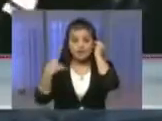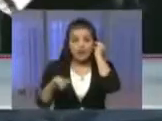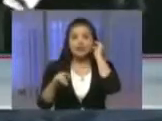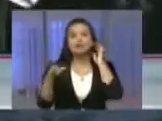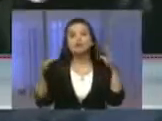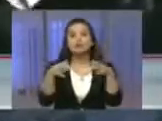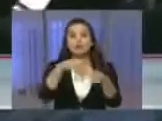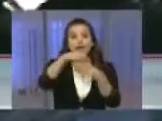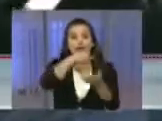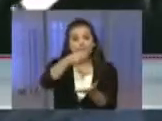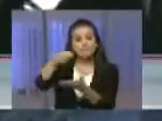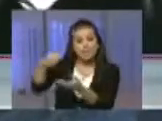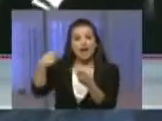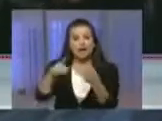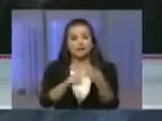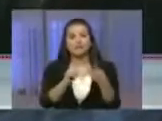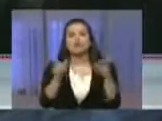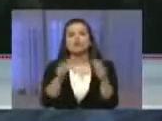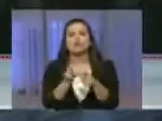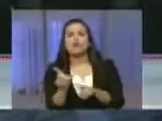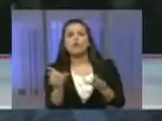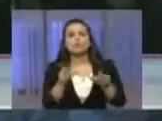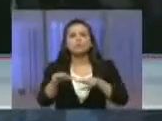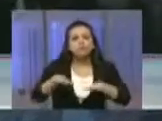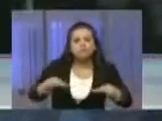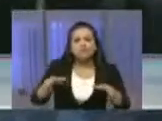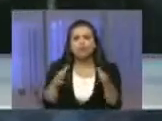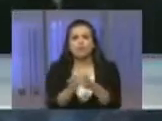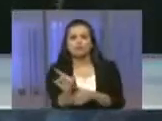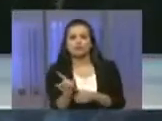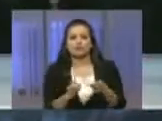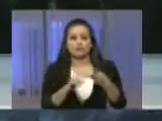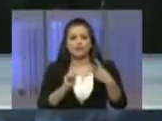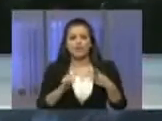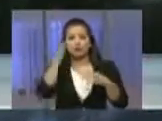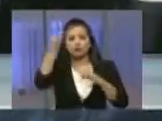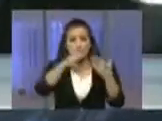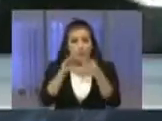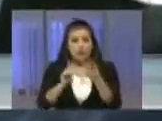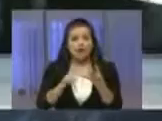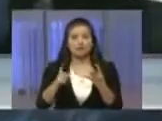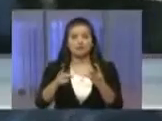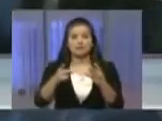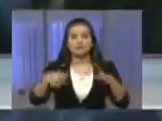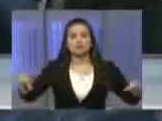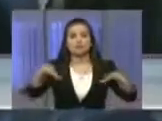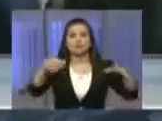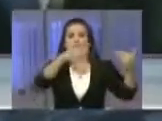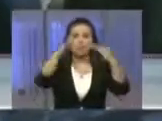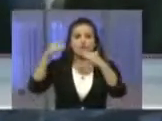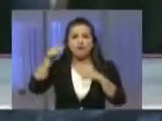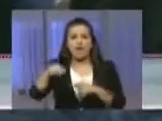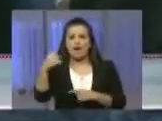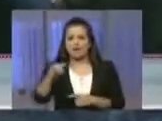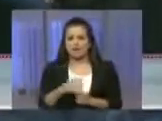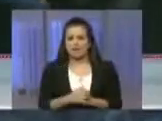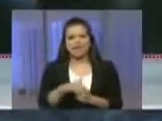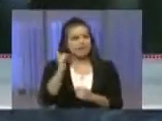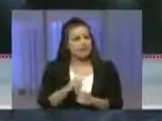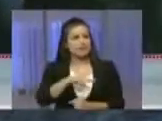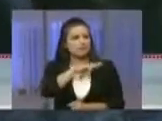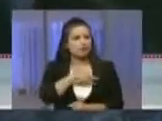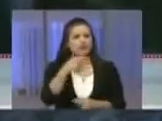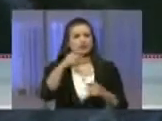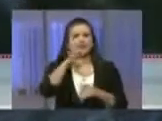u está el consejo comunal está la comuna está la misión Rivas todos estos compatriotas es la